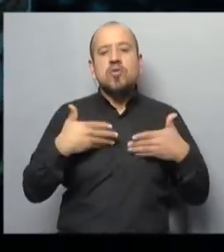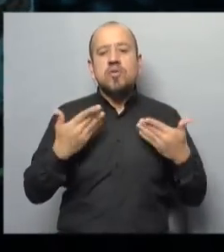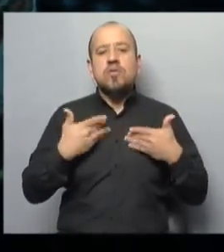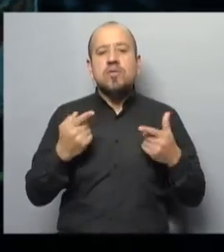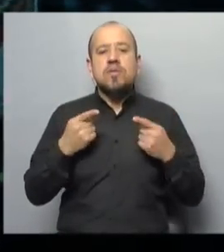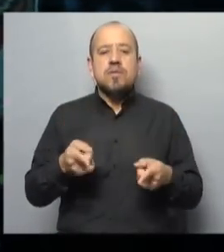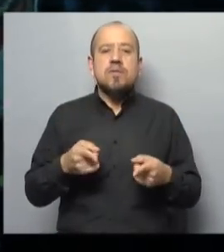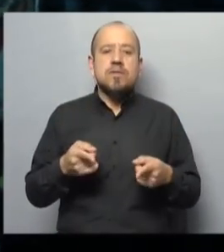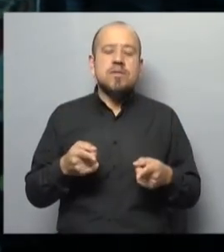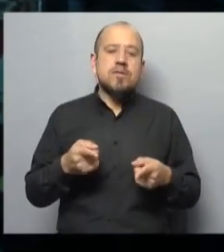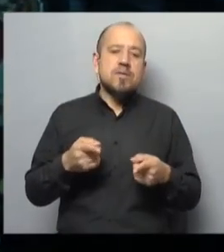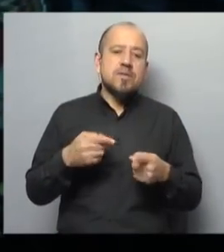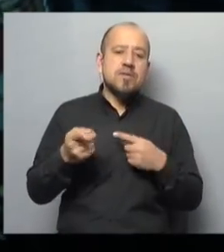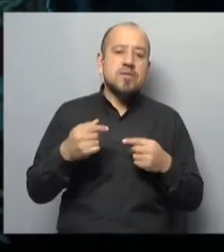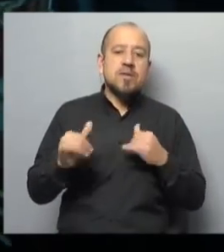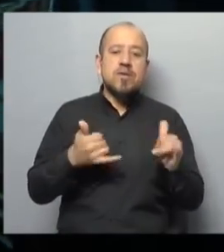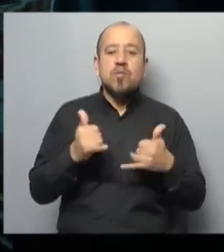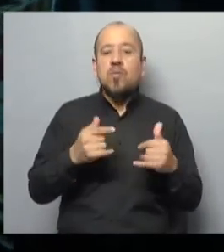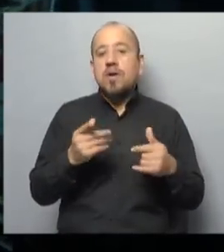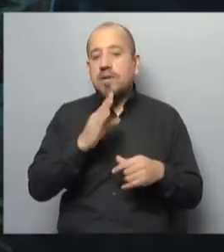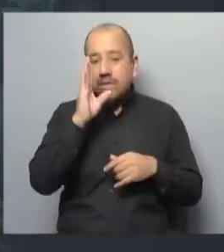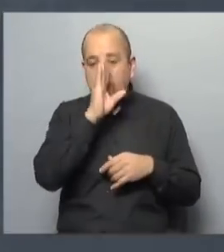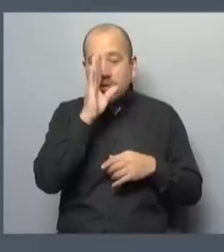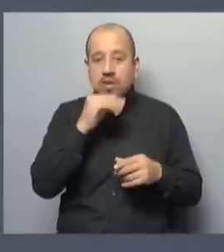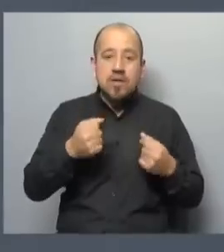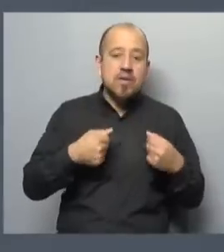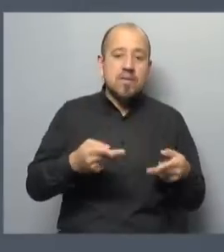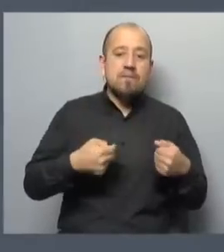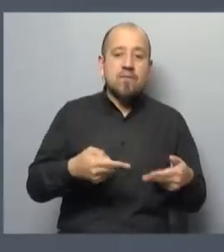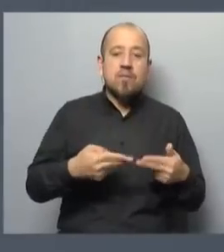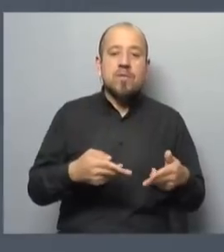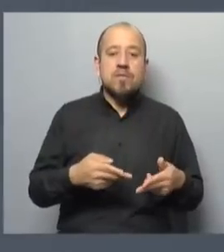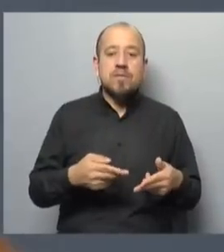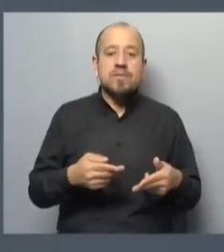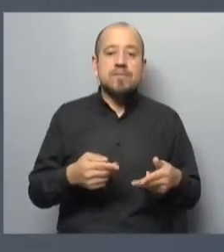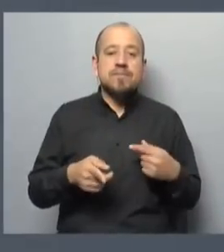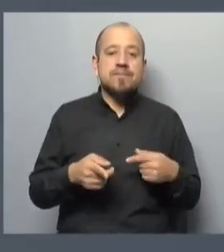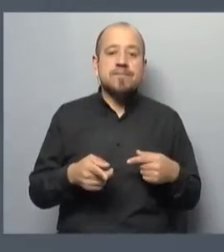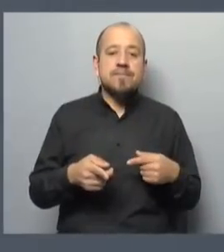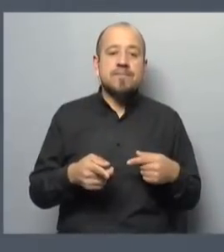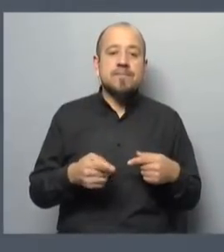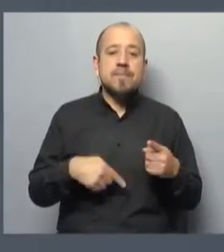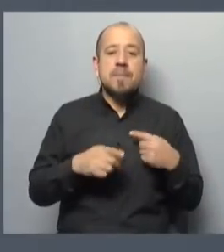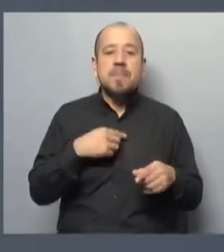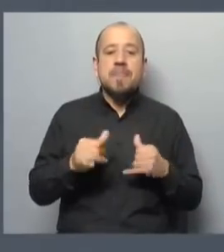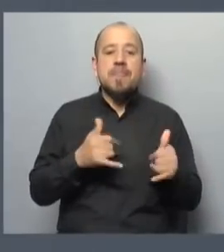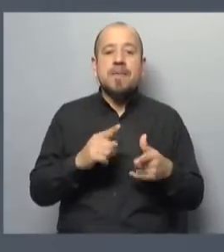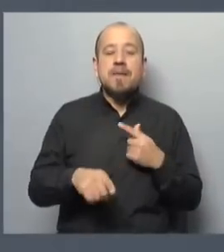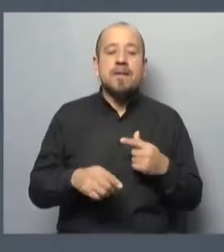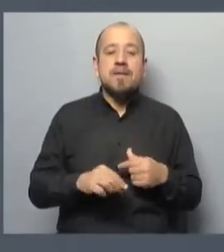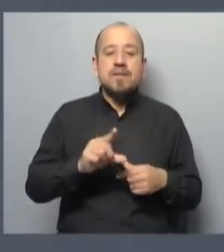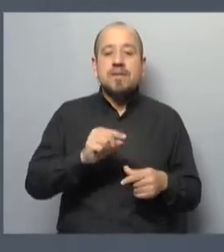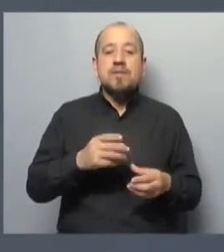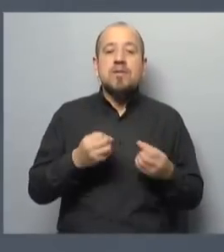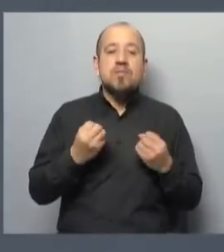esto y jugar a la escondida y la pelota el perdón es el juguete más barato por